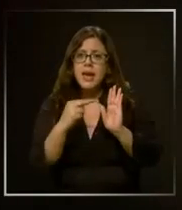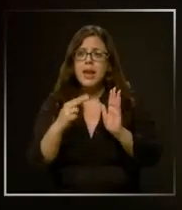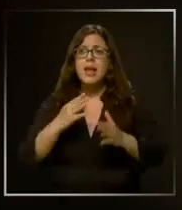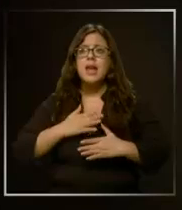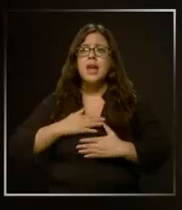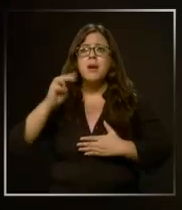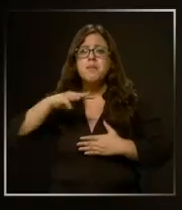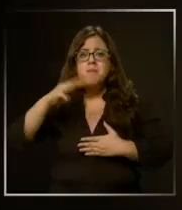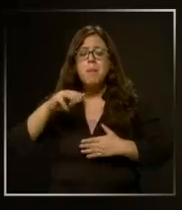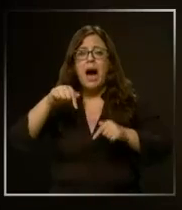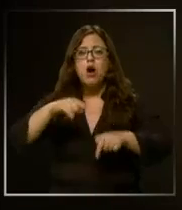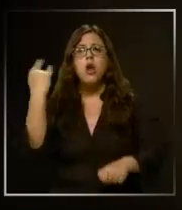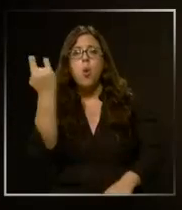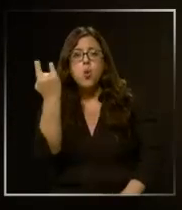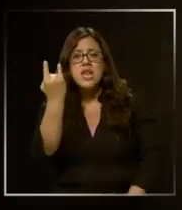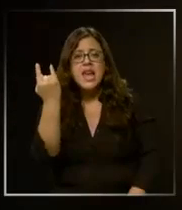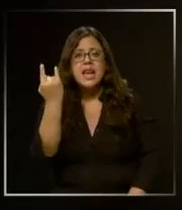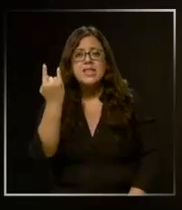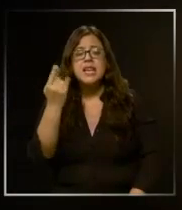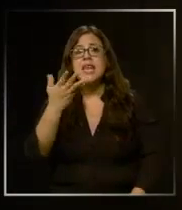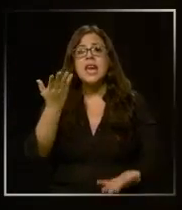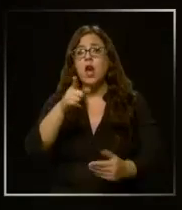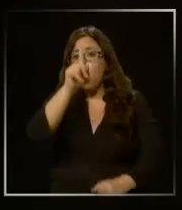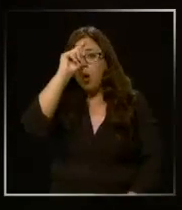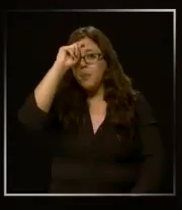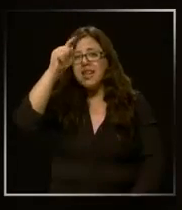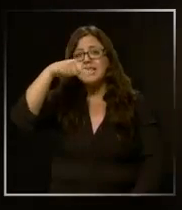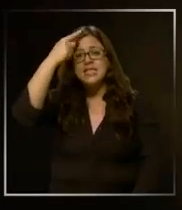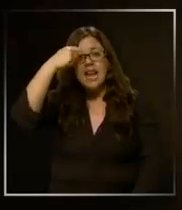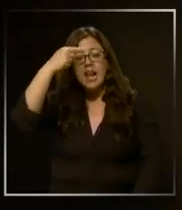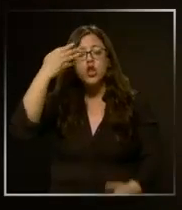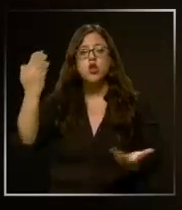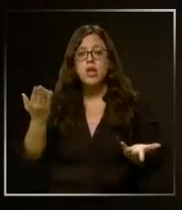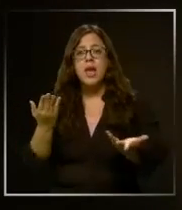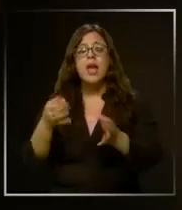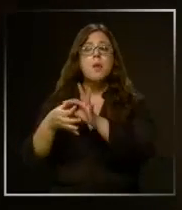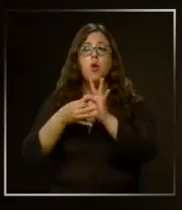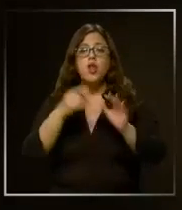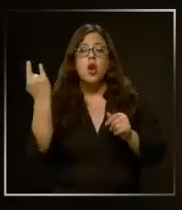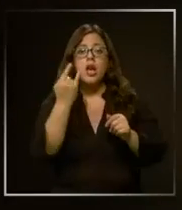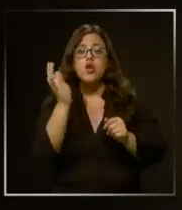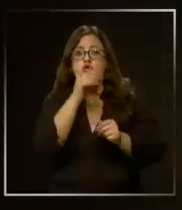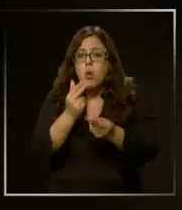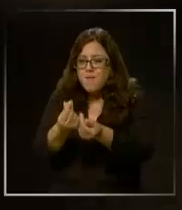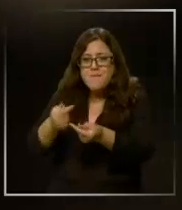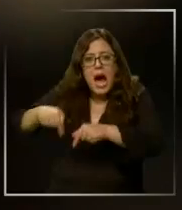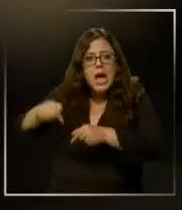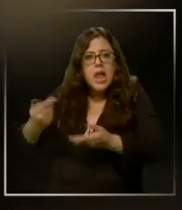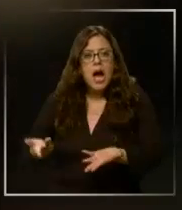mamá la están trasladando a urgencia al hospital de San Antonio y resulta que por la urgencia no tengo efectivo